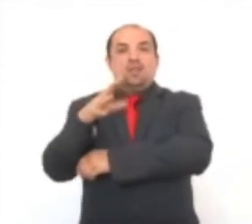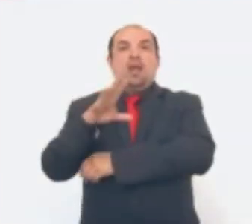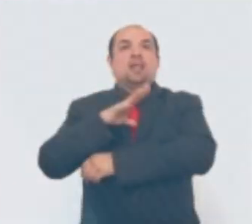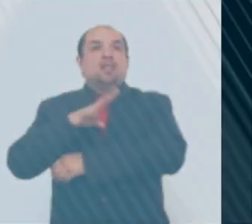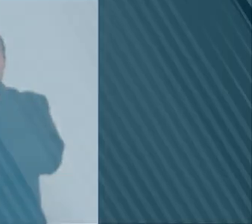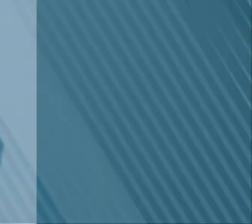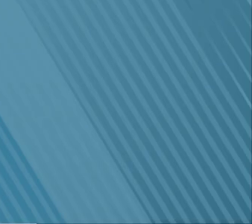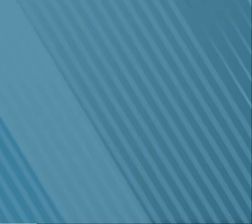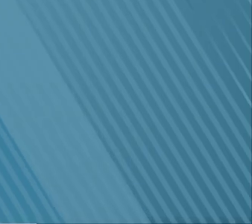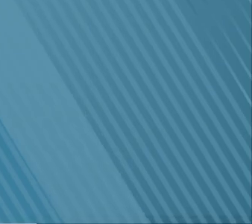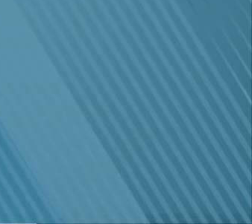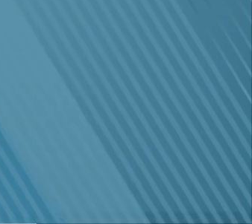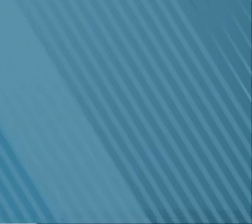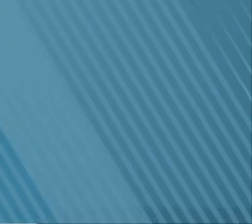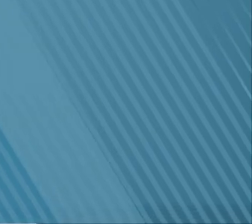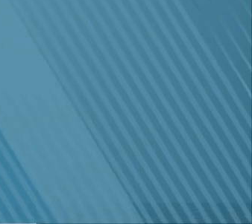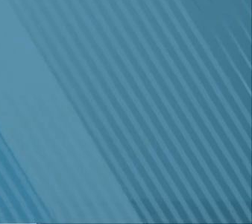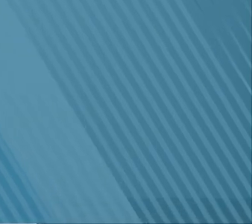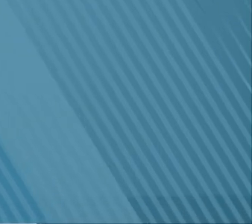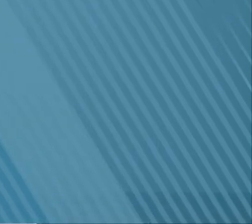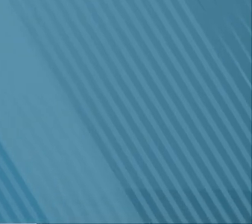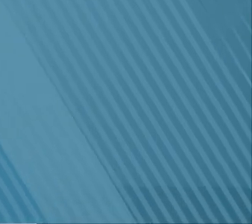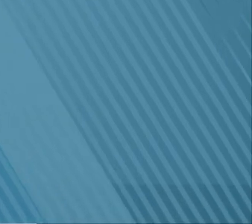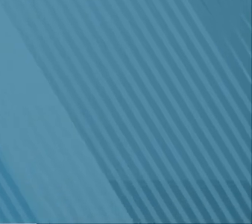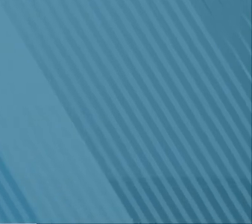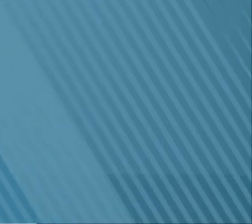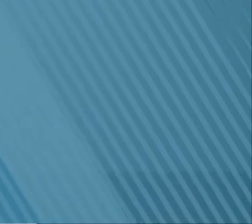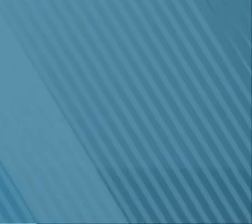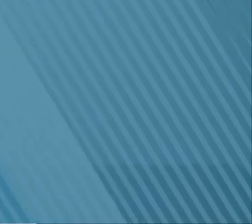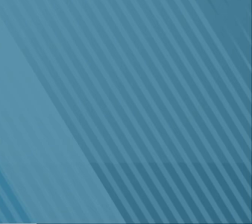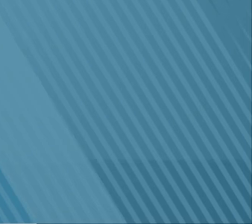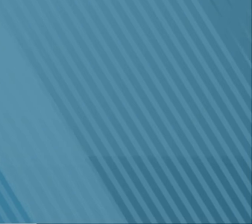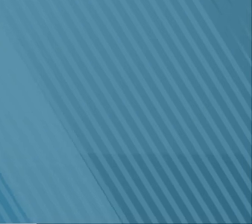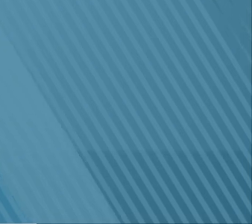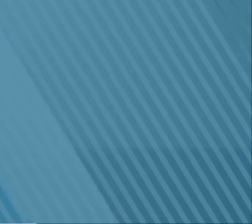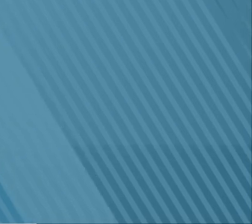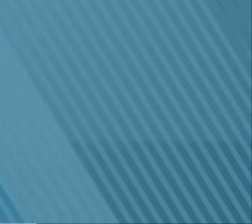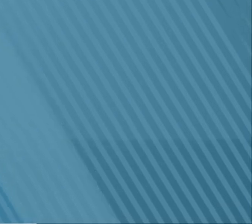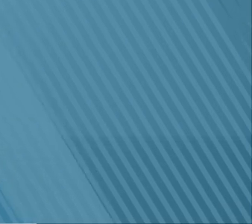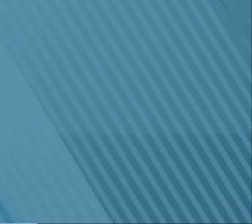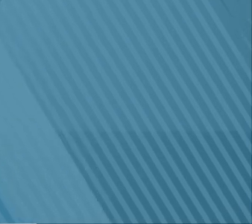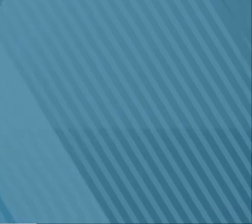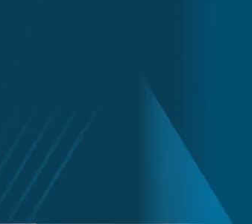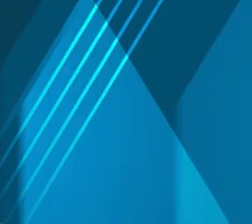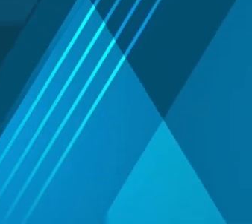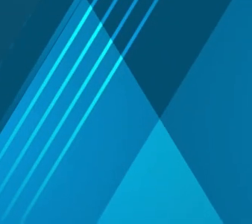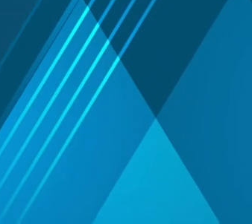los mares hacia los bosques que permiten grandes lluvias.